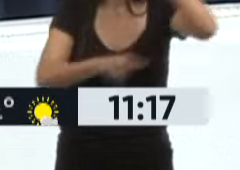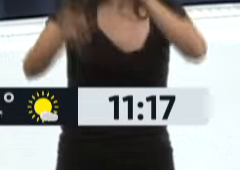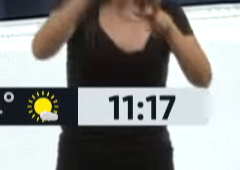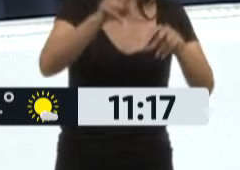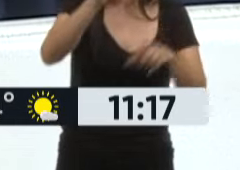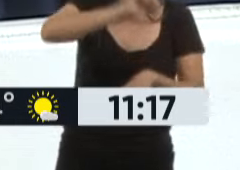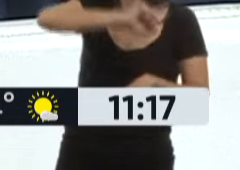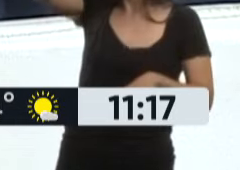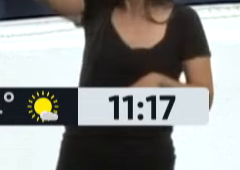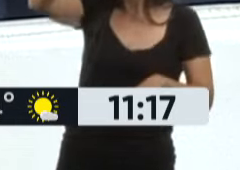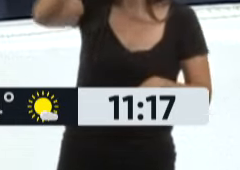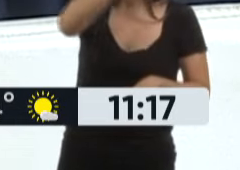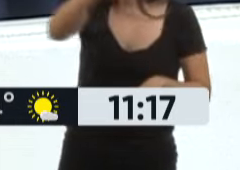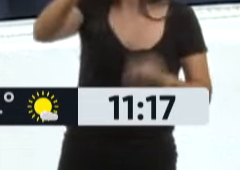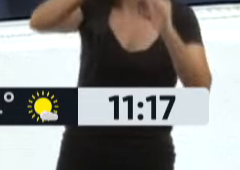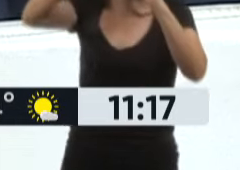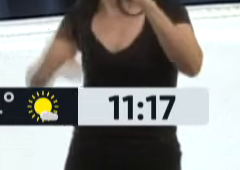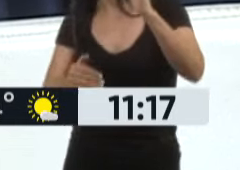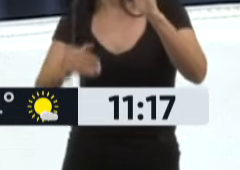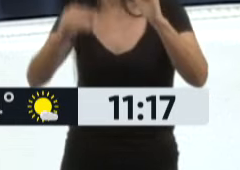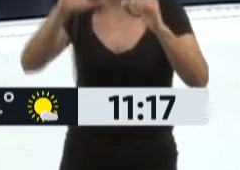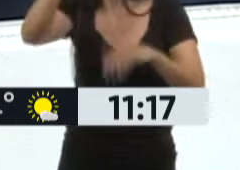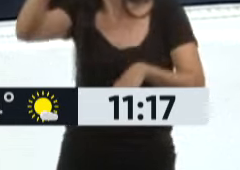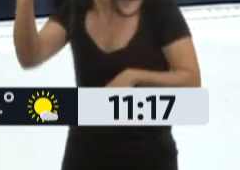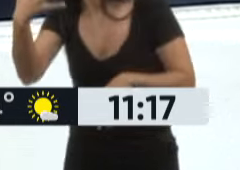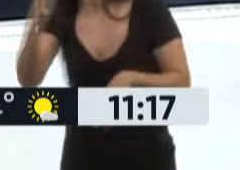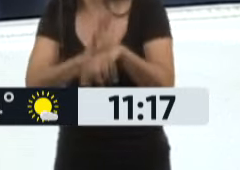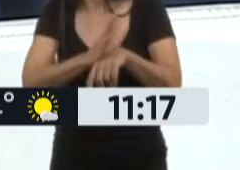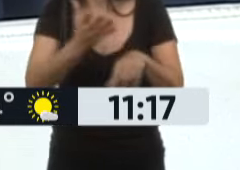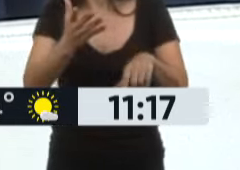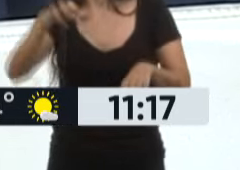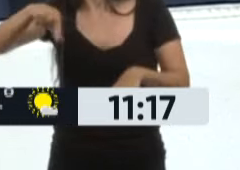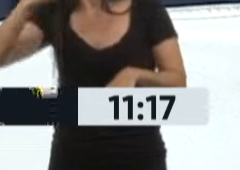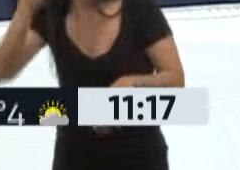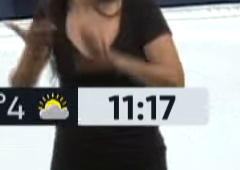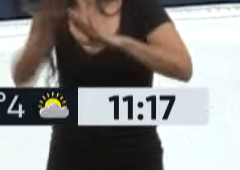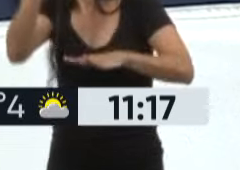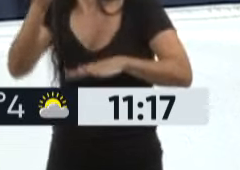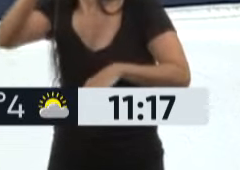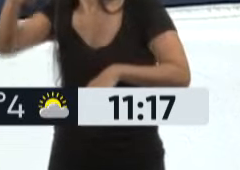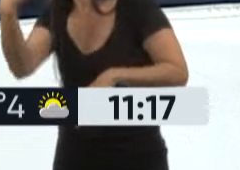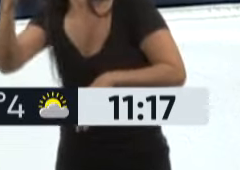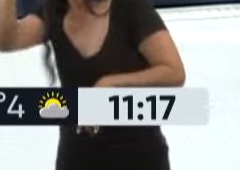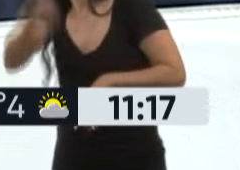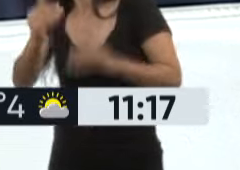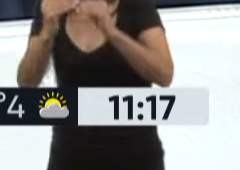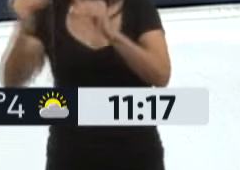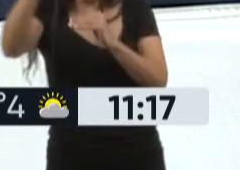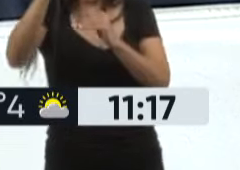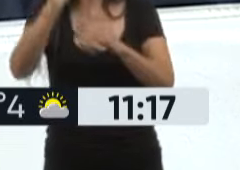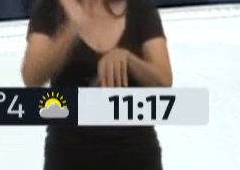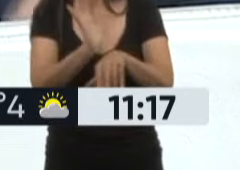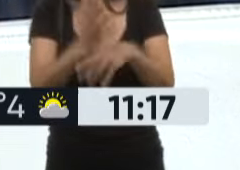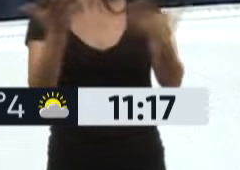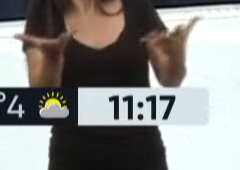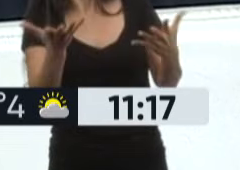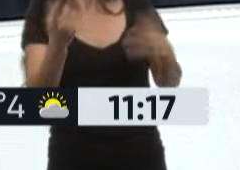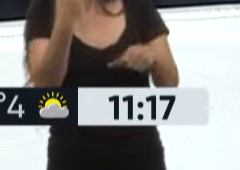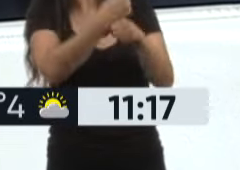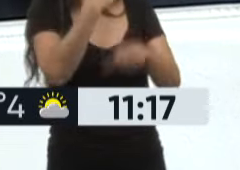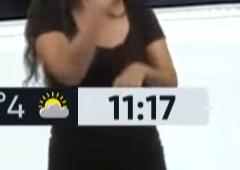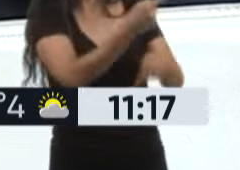200 al 18,5 con producto crecimiento el producto bruo interno del 5% eh Esa es la